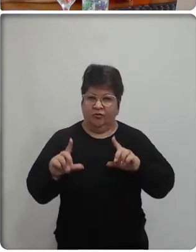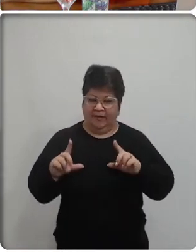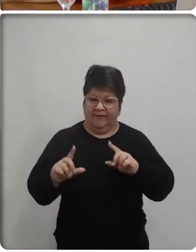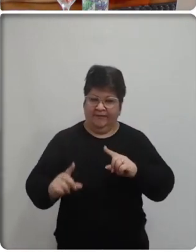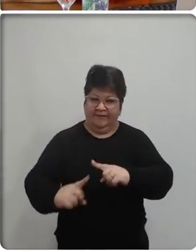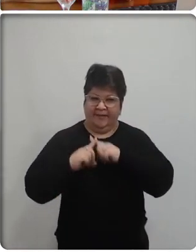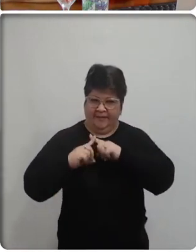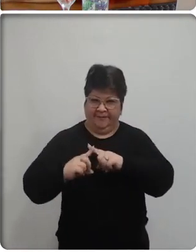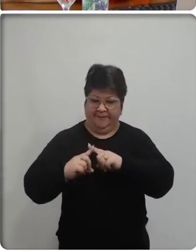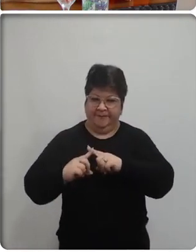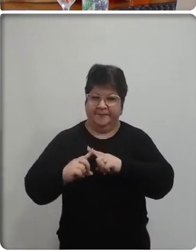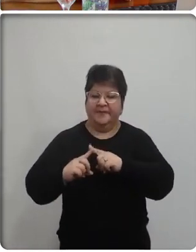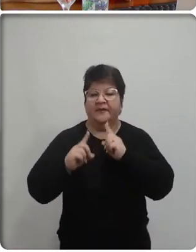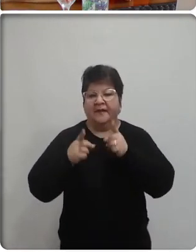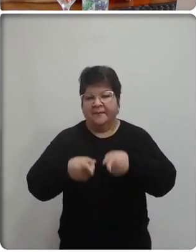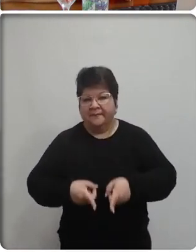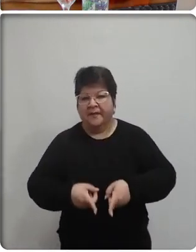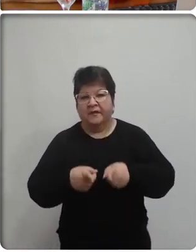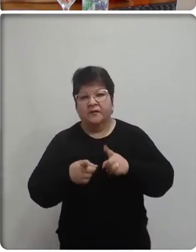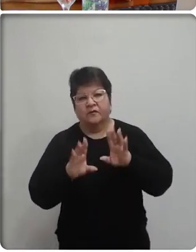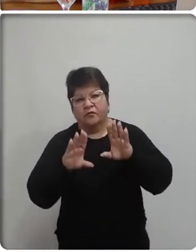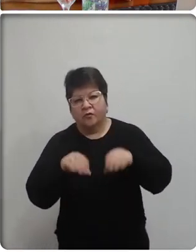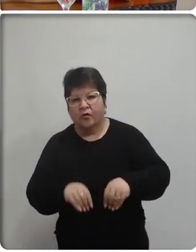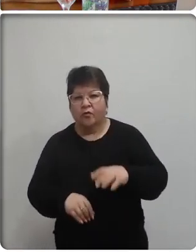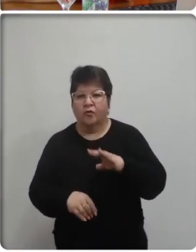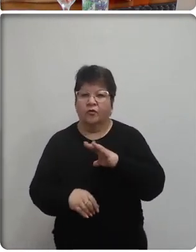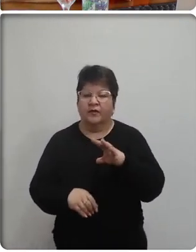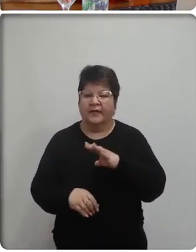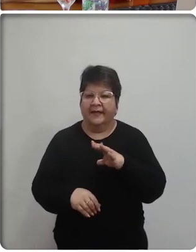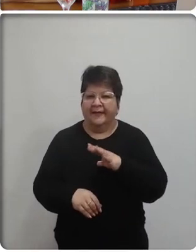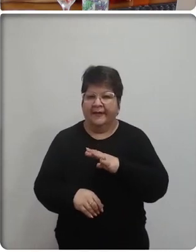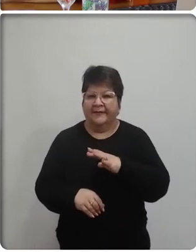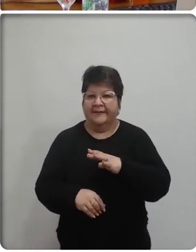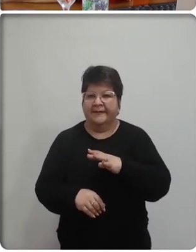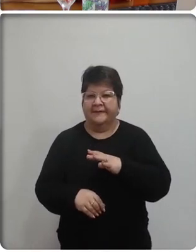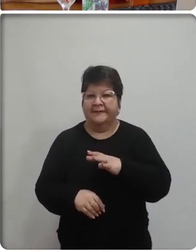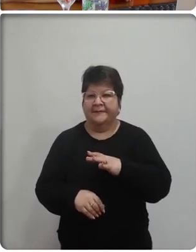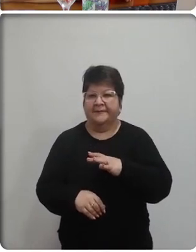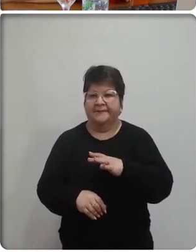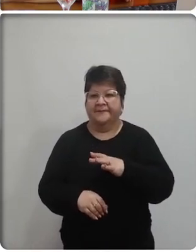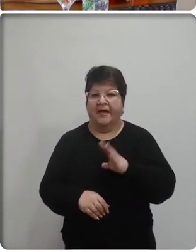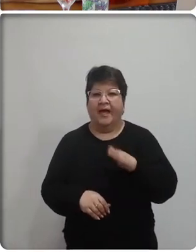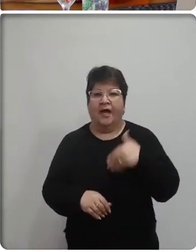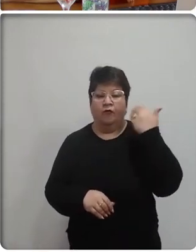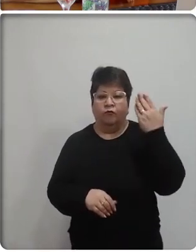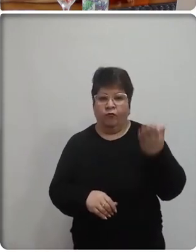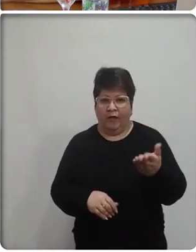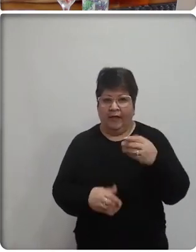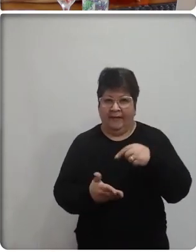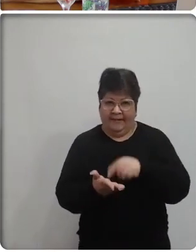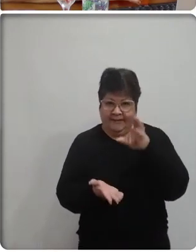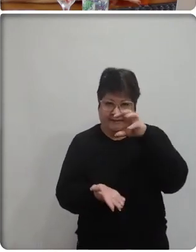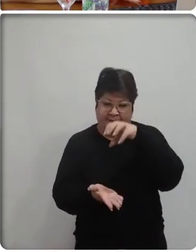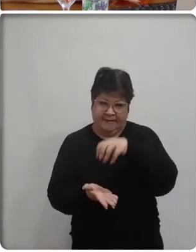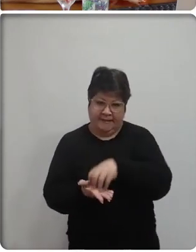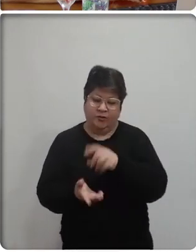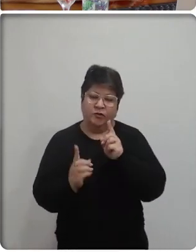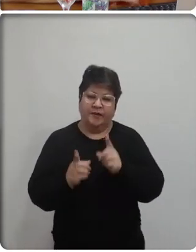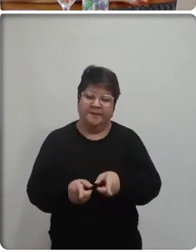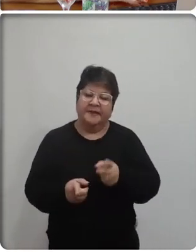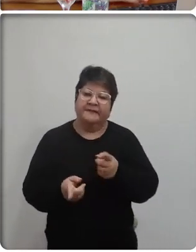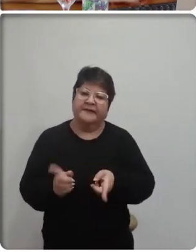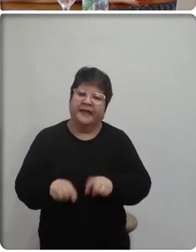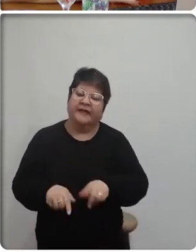ecografías y todo lo que compramos afuera en proveedores externos, que es mucho. Se incluyeron también los tratamientos de rehabilitación